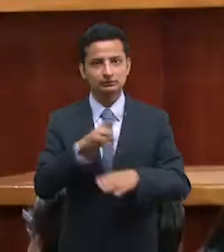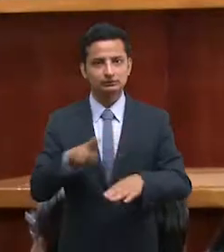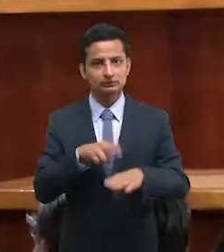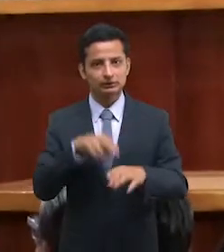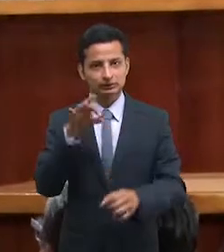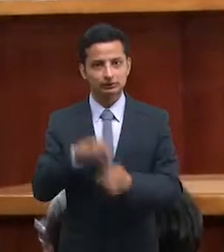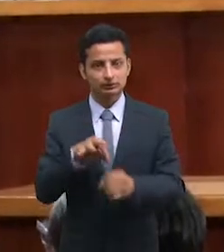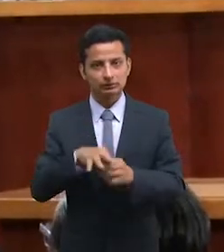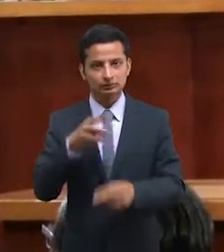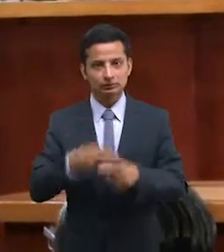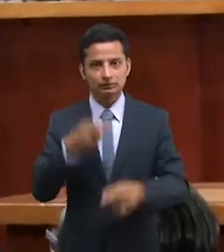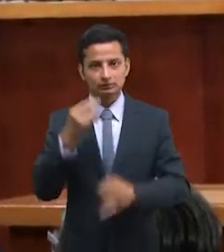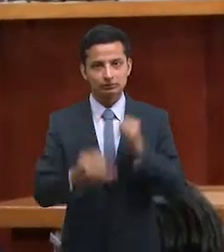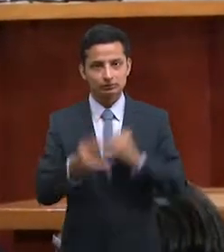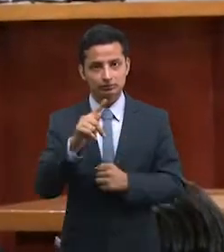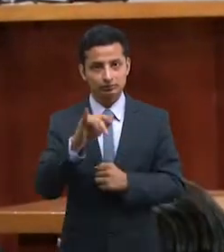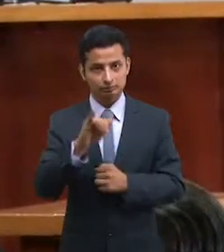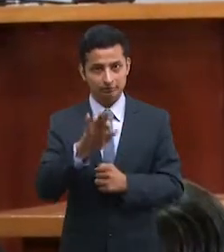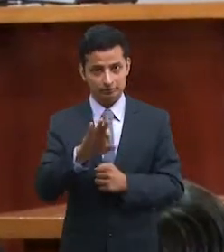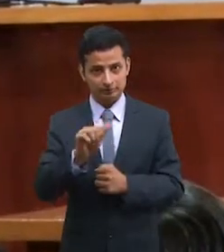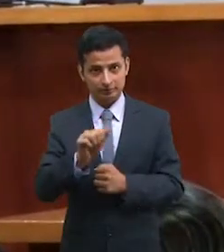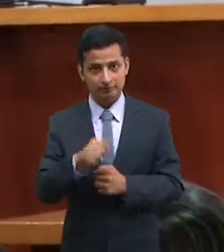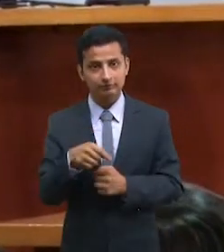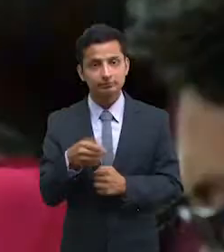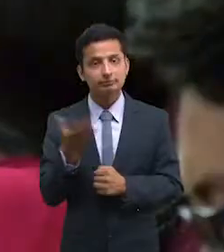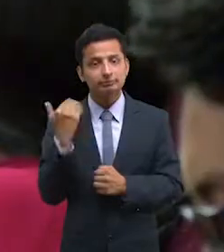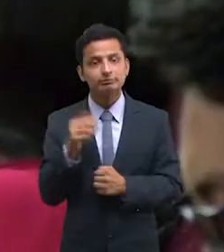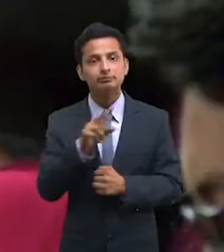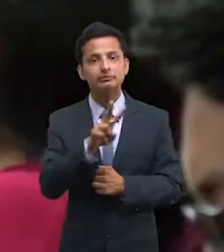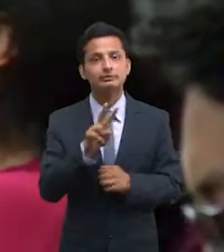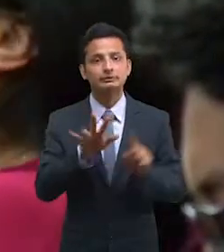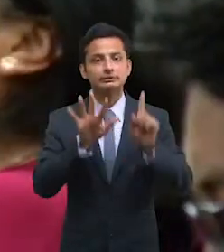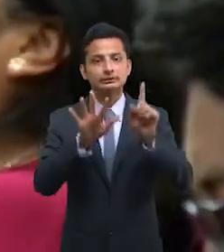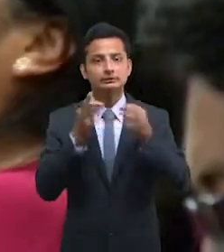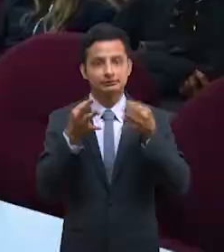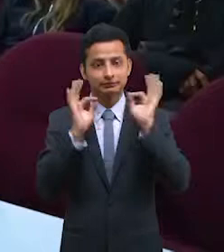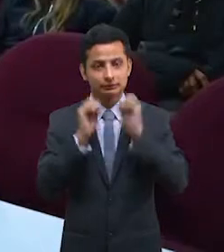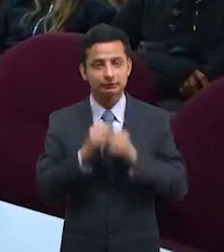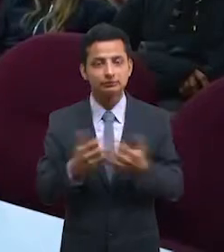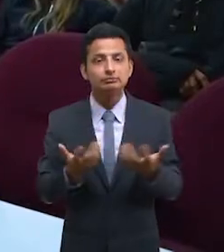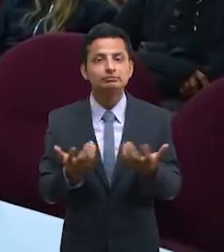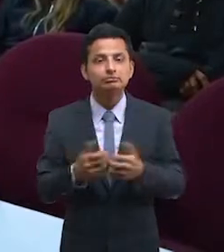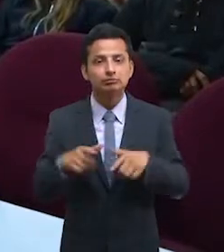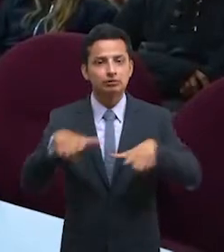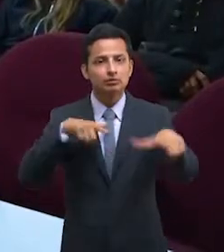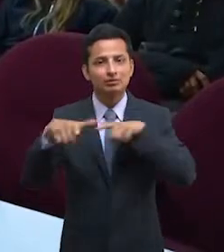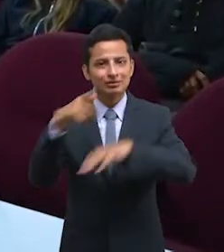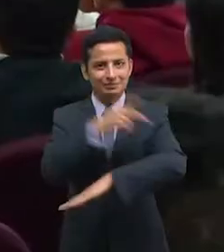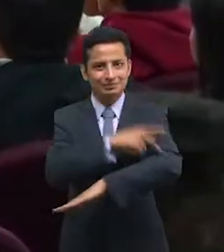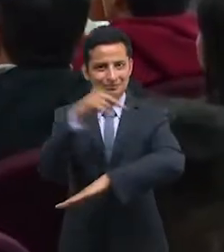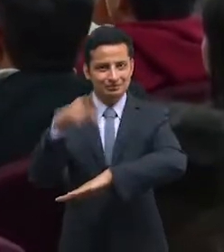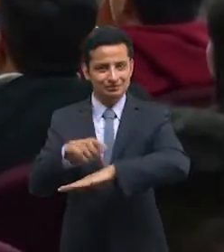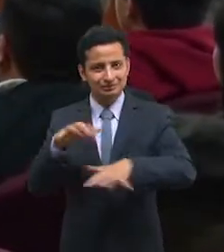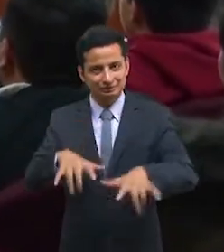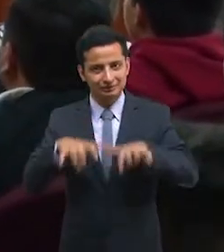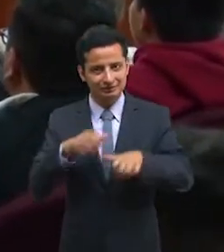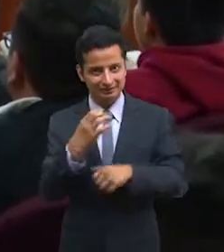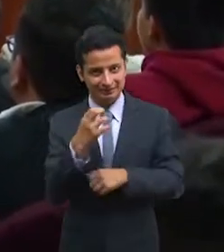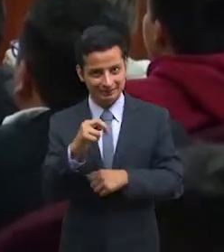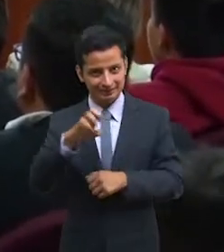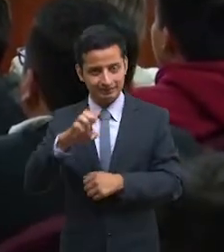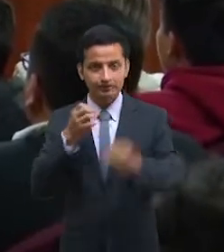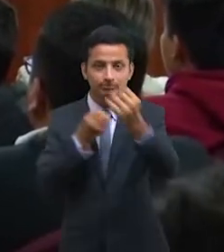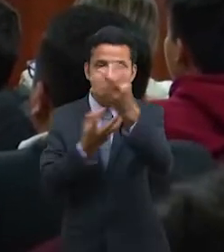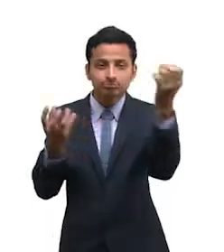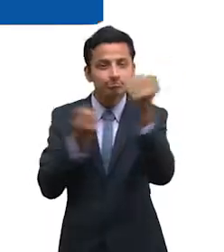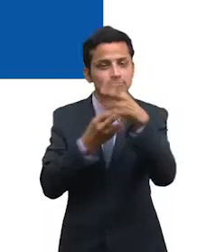Electoral, Enrique Pita, realizó este 26 de febrero, en el auditorio de la Delegación Provincial Electoral de Pichincha, el informe de labores